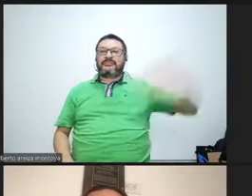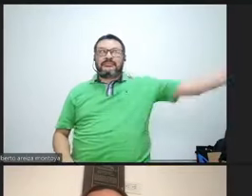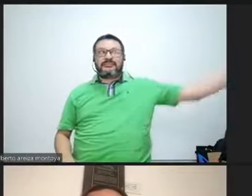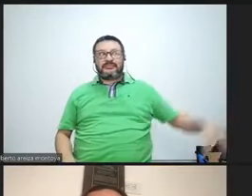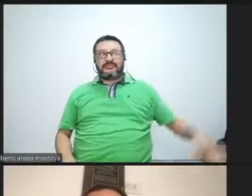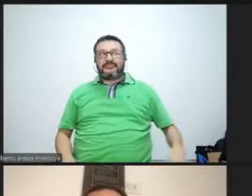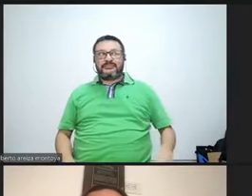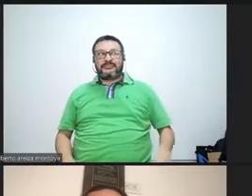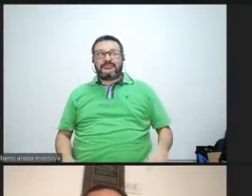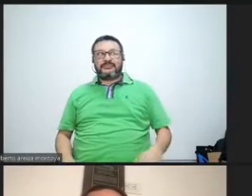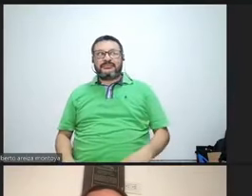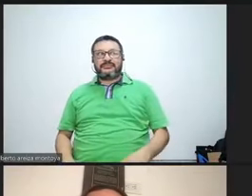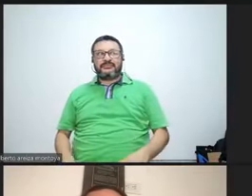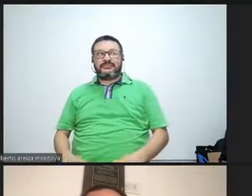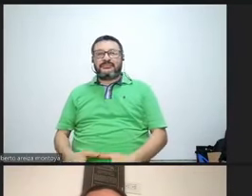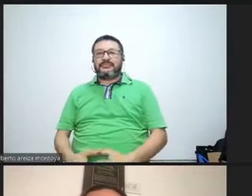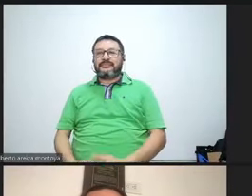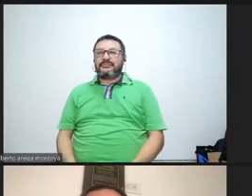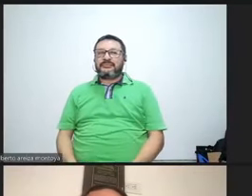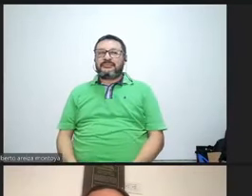Sí, la verdad,